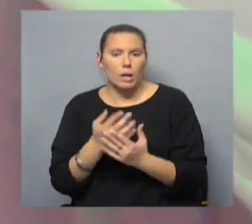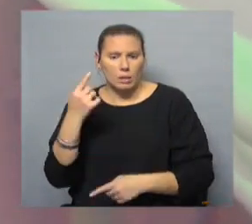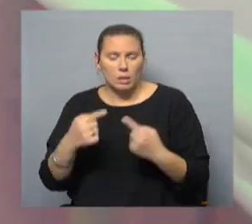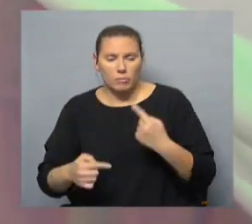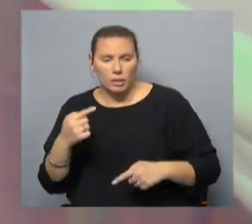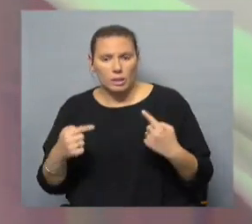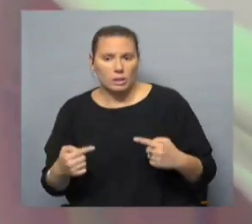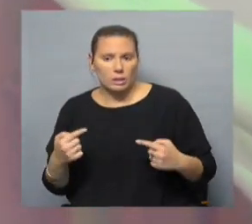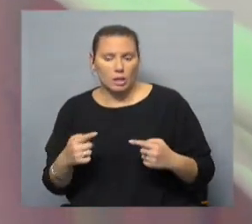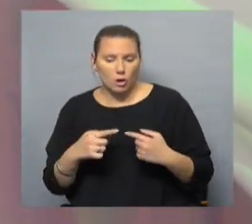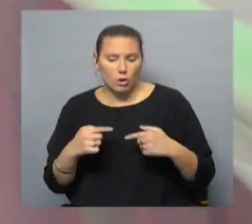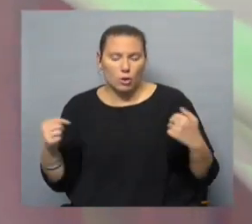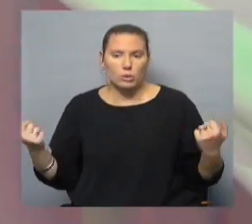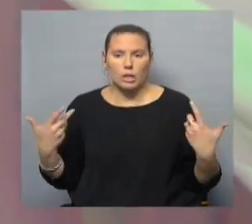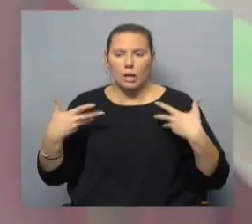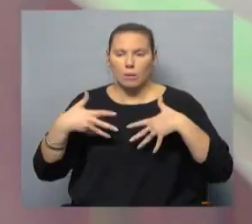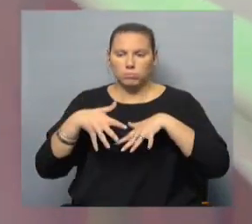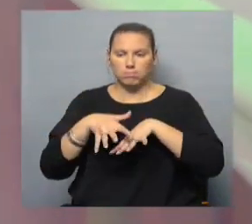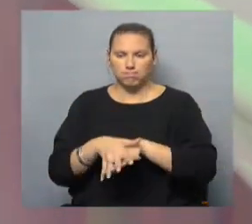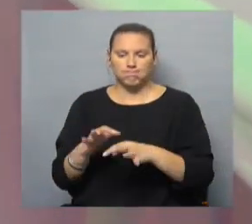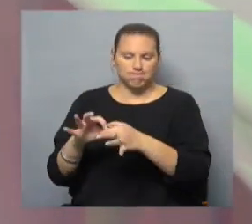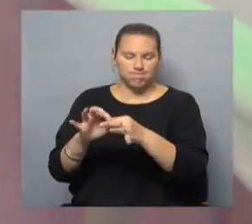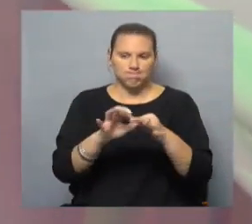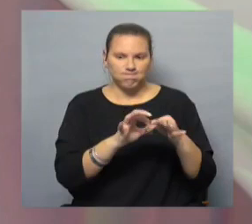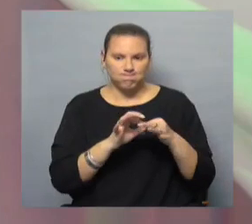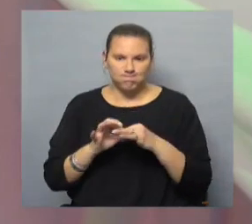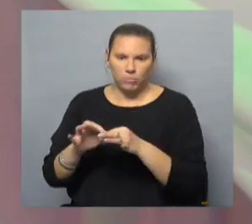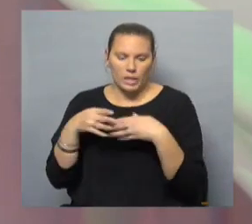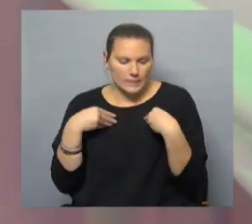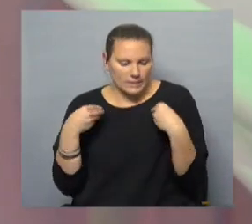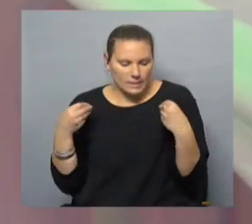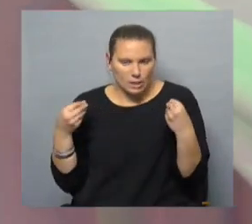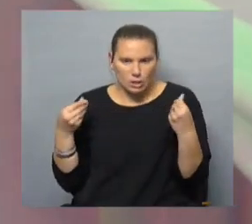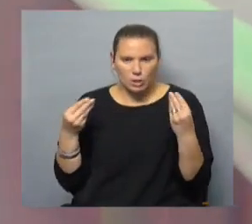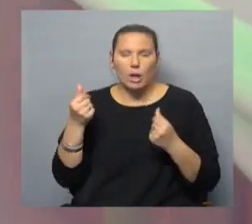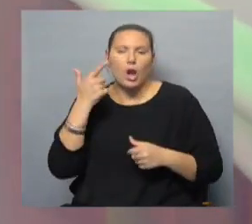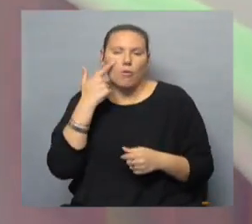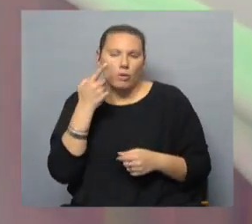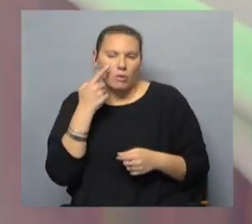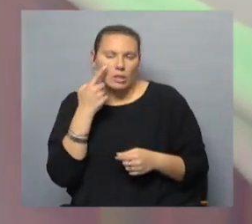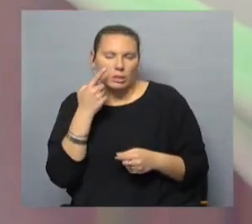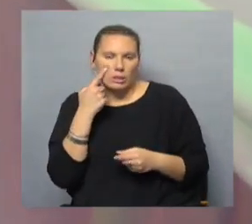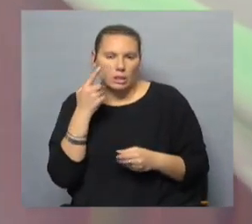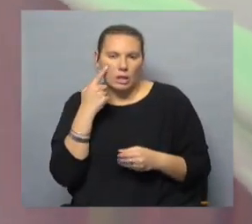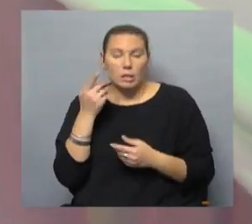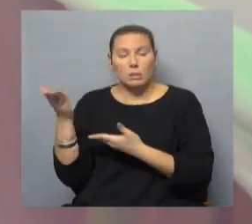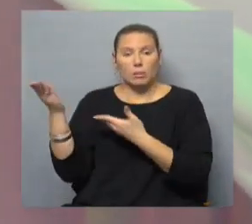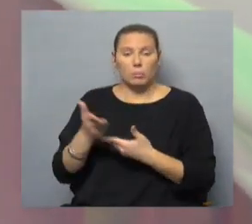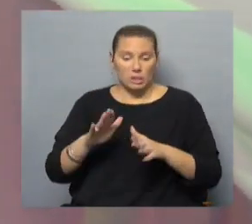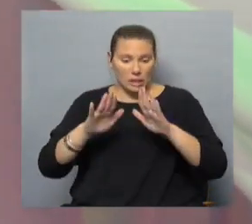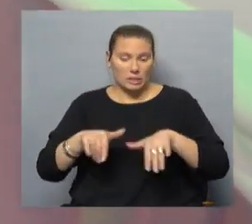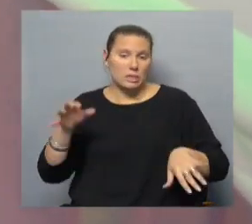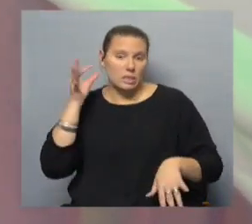interdisciplinario conjuga la propuesta, ¿no? Desde lo sensorial, lo vivencial, se invita a que niñas y